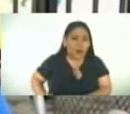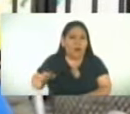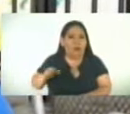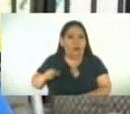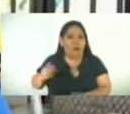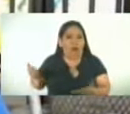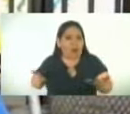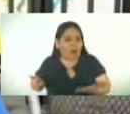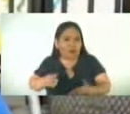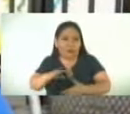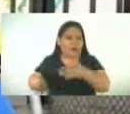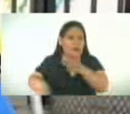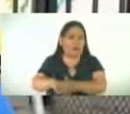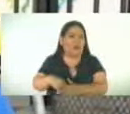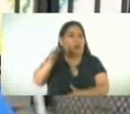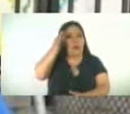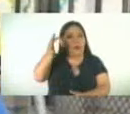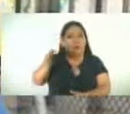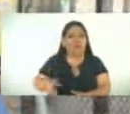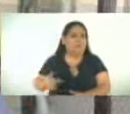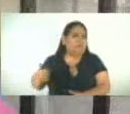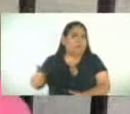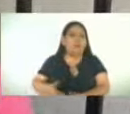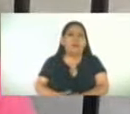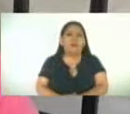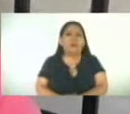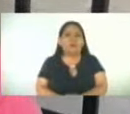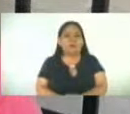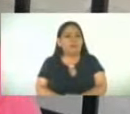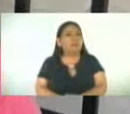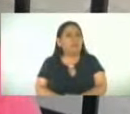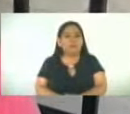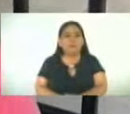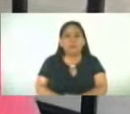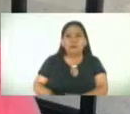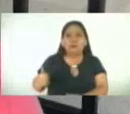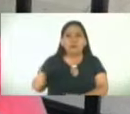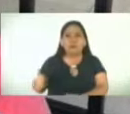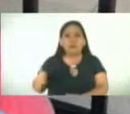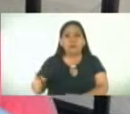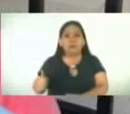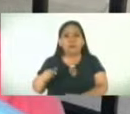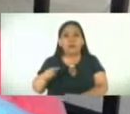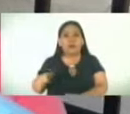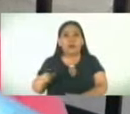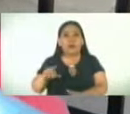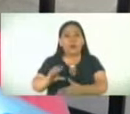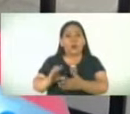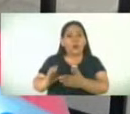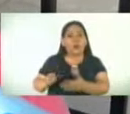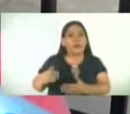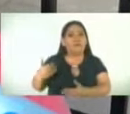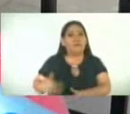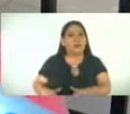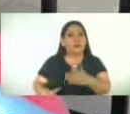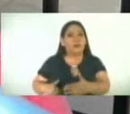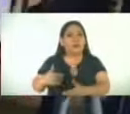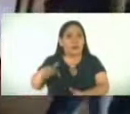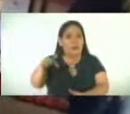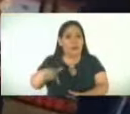hacen, ¿verdad? Y bueno, para mí está bien. Se ve bastante bien que las tradiciones no se olviden más de aquí en la